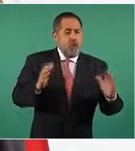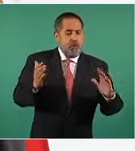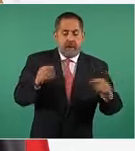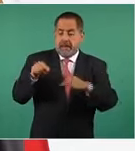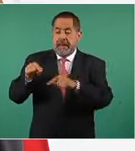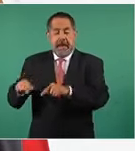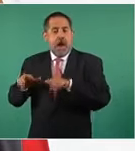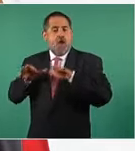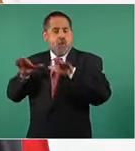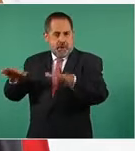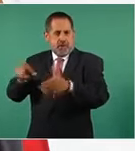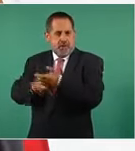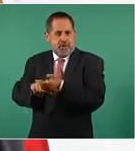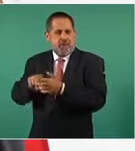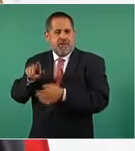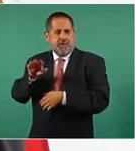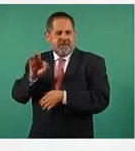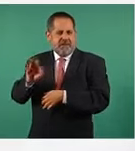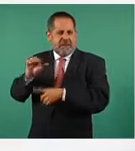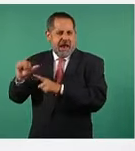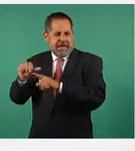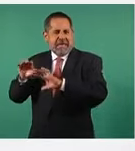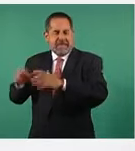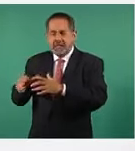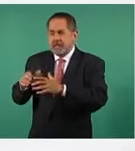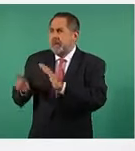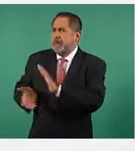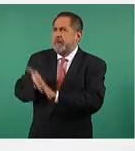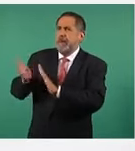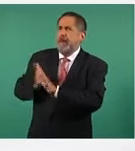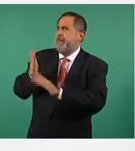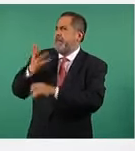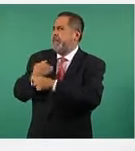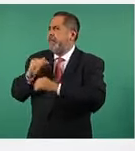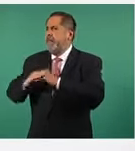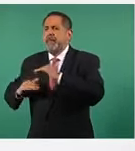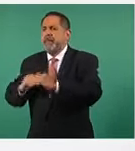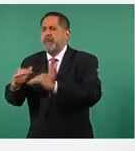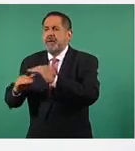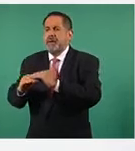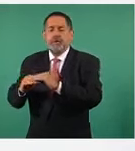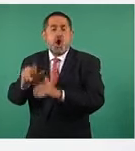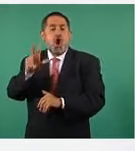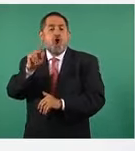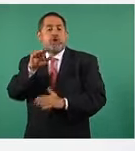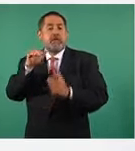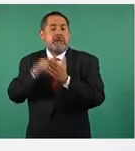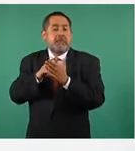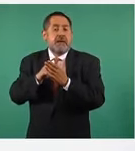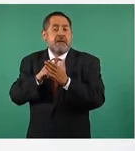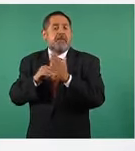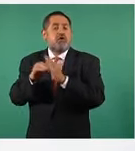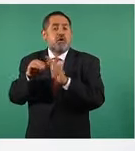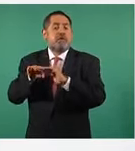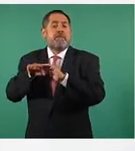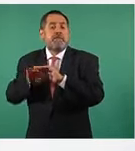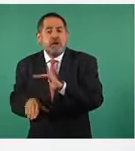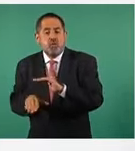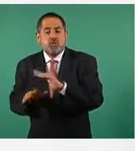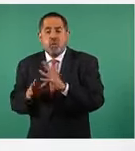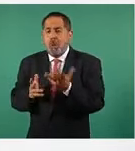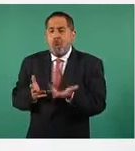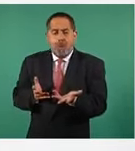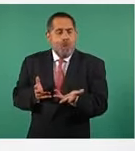General Felipe Ángeles se construirá con menos de 80 mil millones de pesos. Y